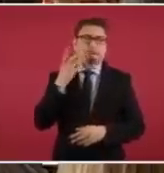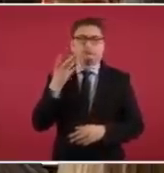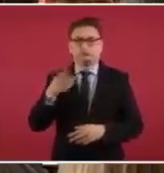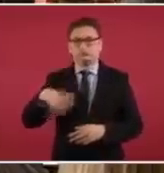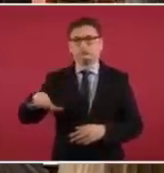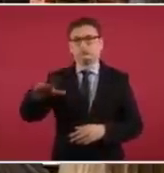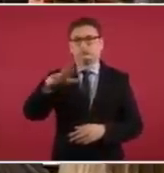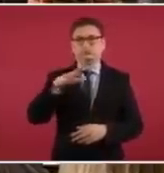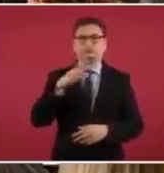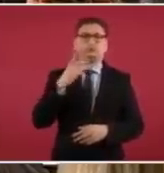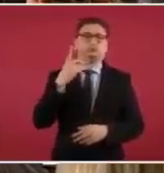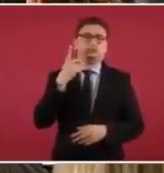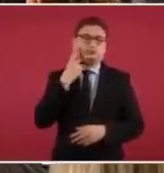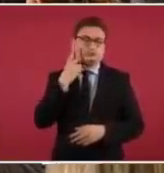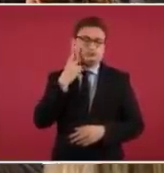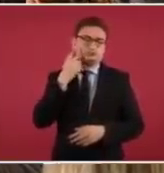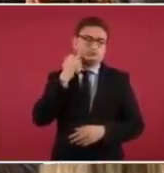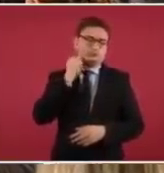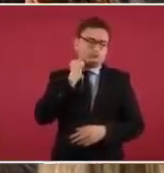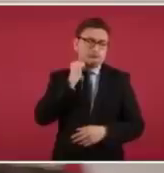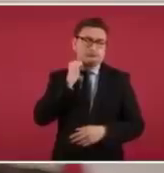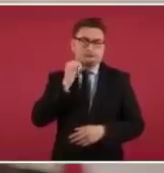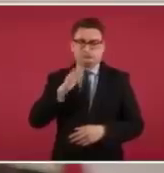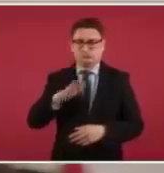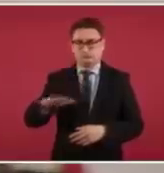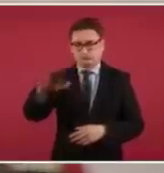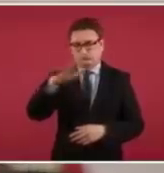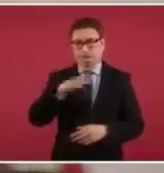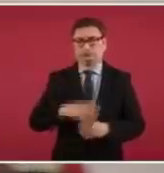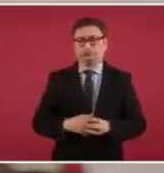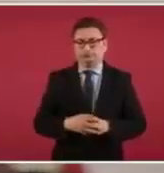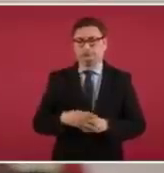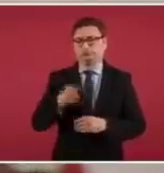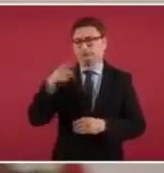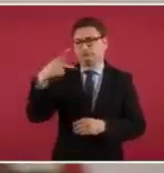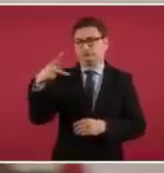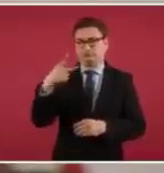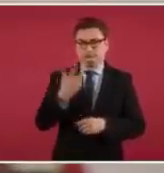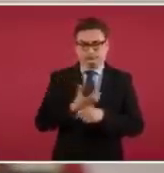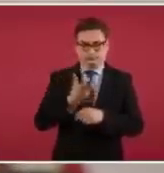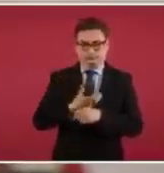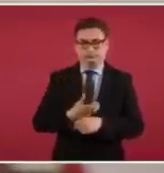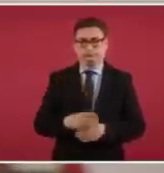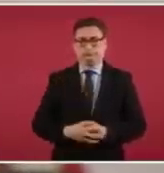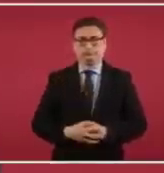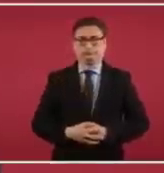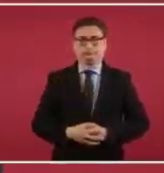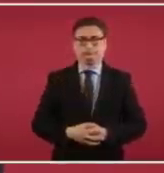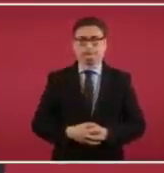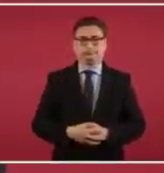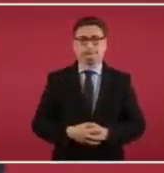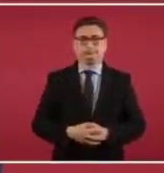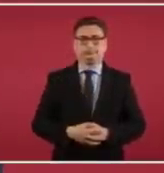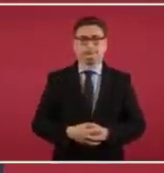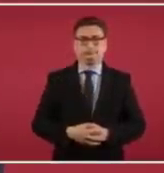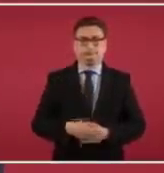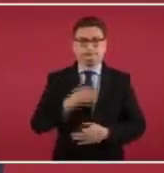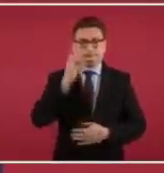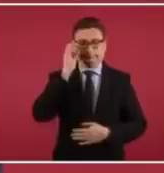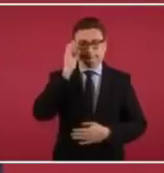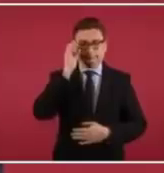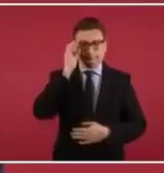de los legisladores, de los diputados en Estados Unidos. Al mismo tiempo,